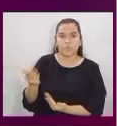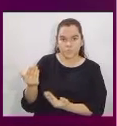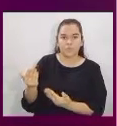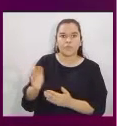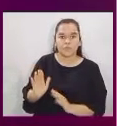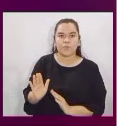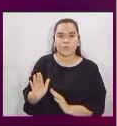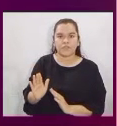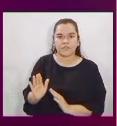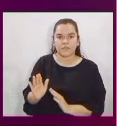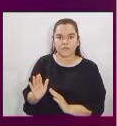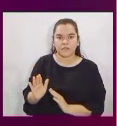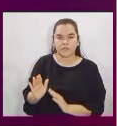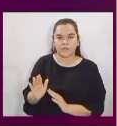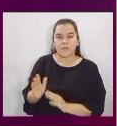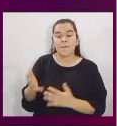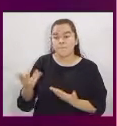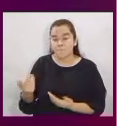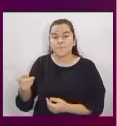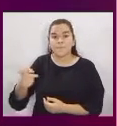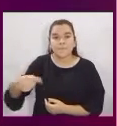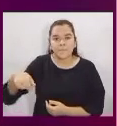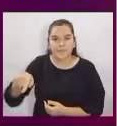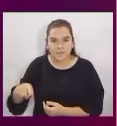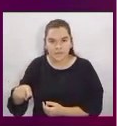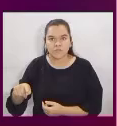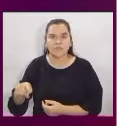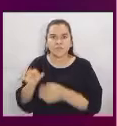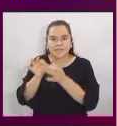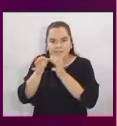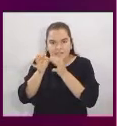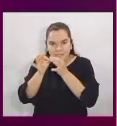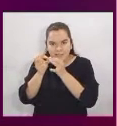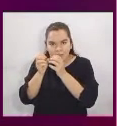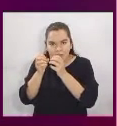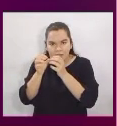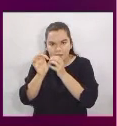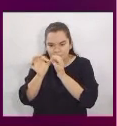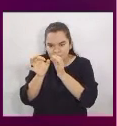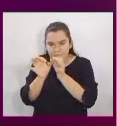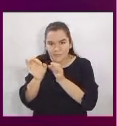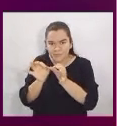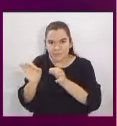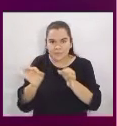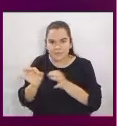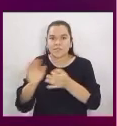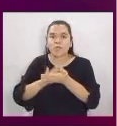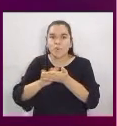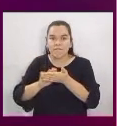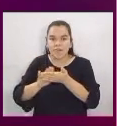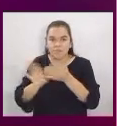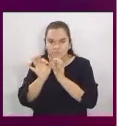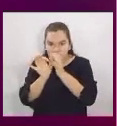la situación, porque hay la posibilidad de que nuevas células comiencen